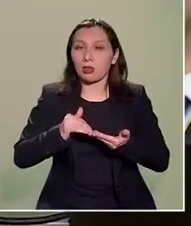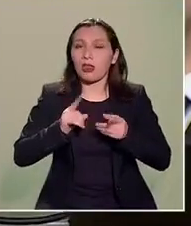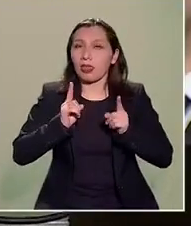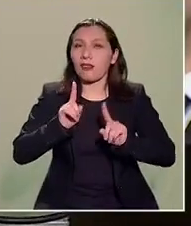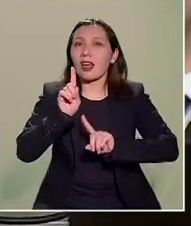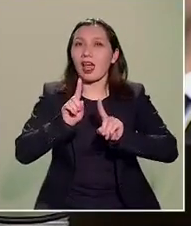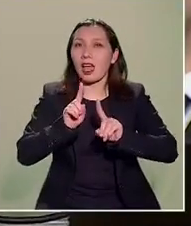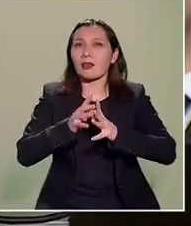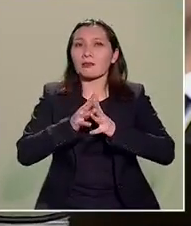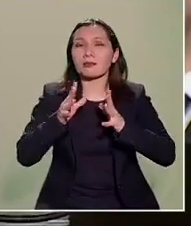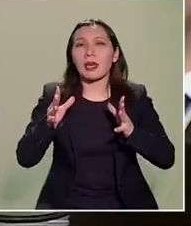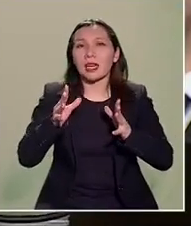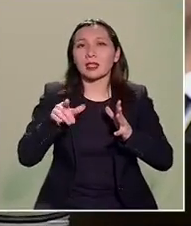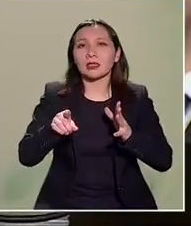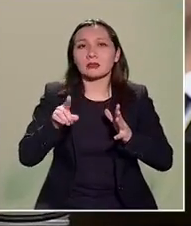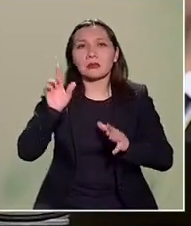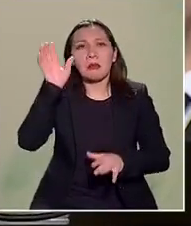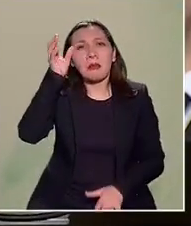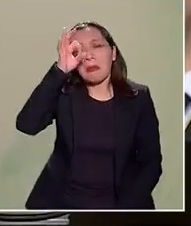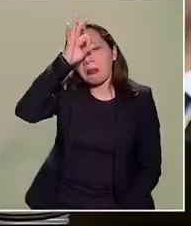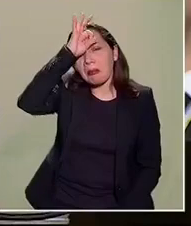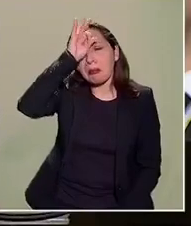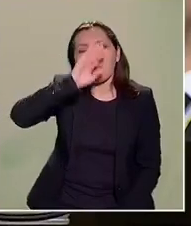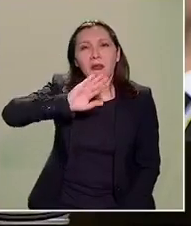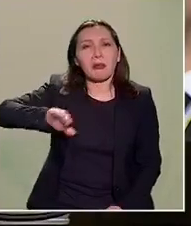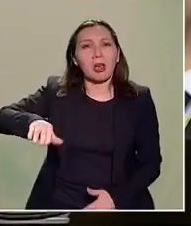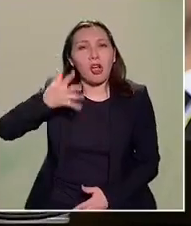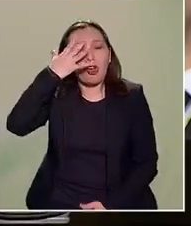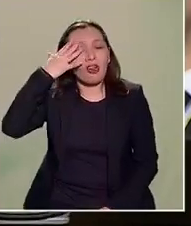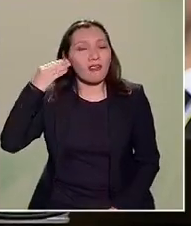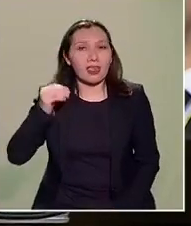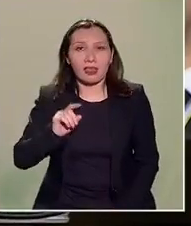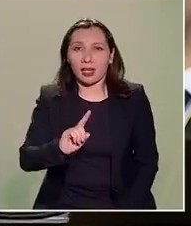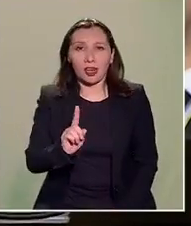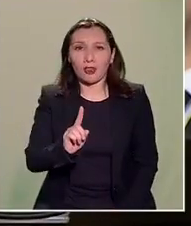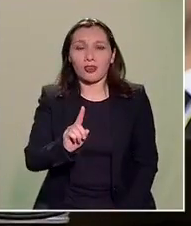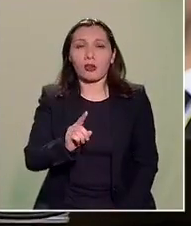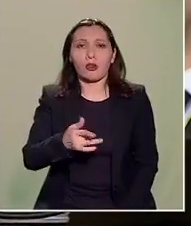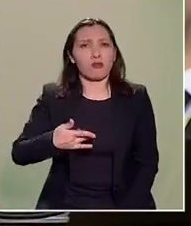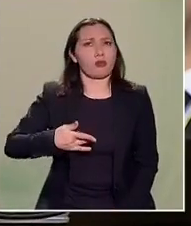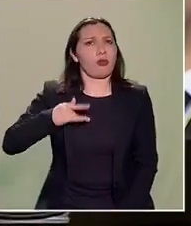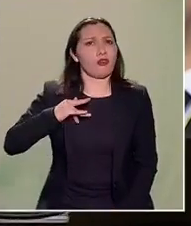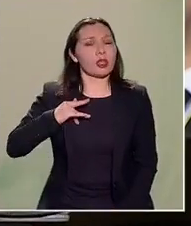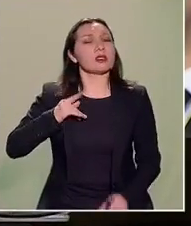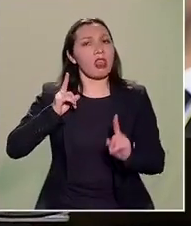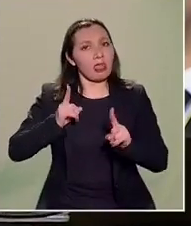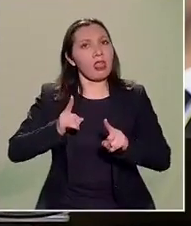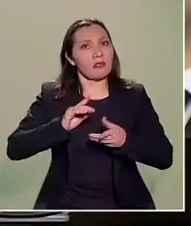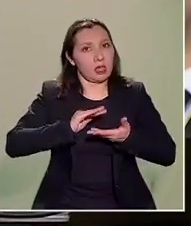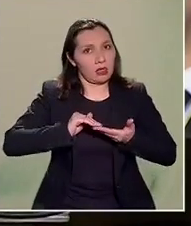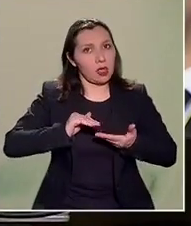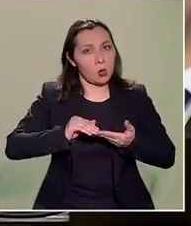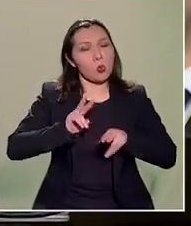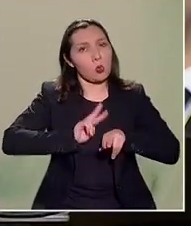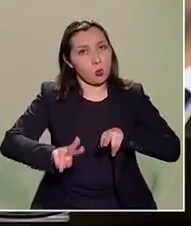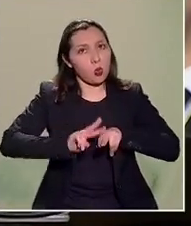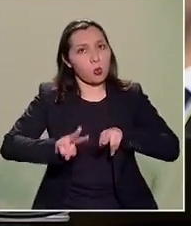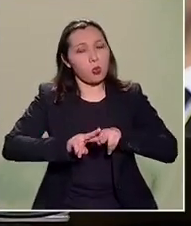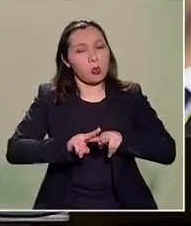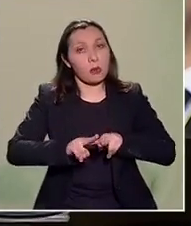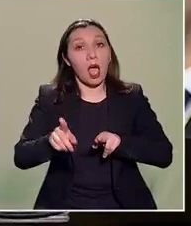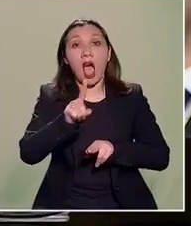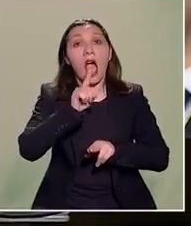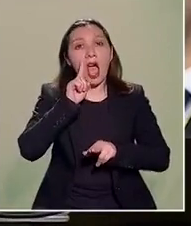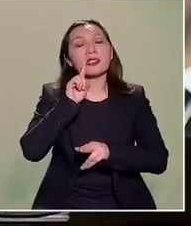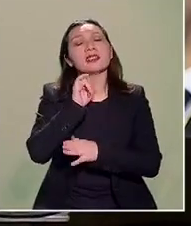ser algo más que ignorar o tratar de olvidar la ofensa tiene que ser subsanada reparada y